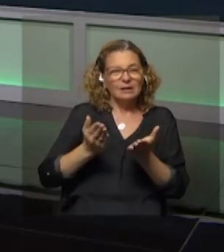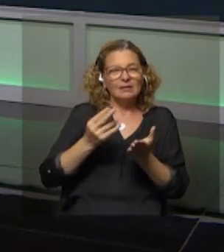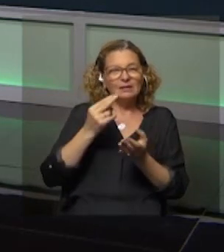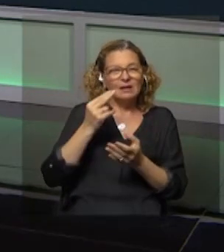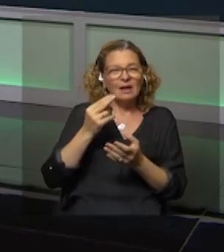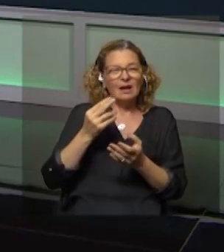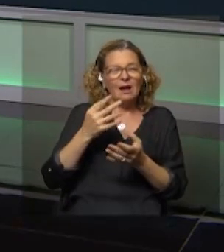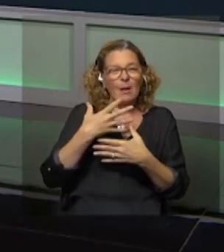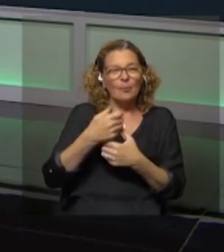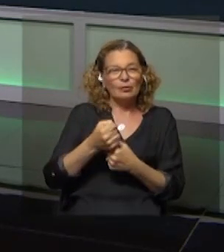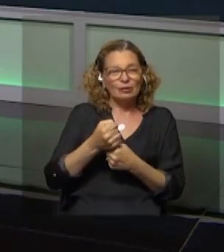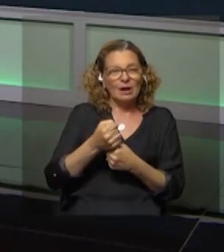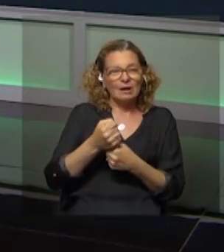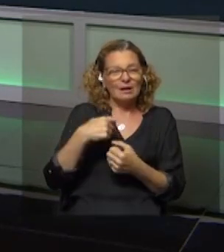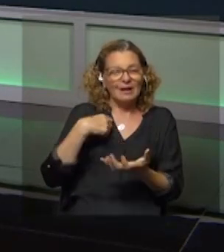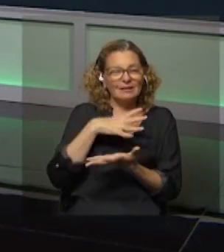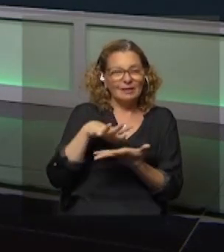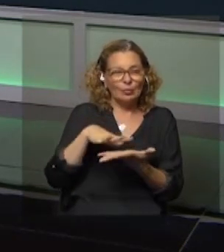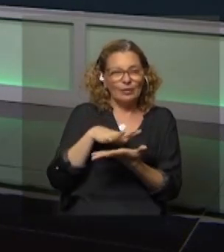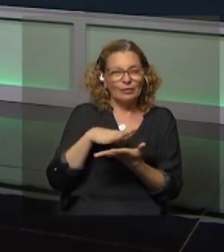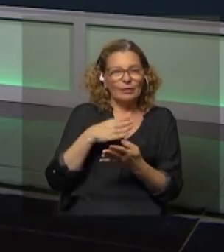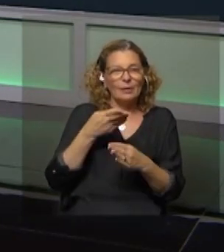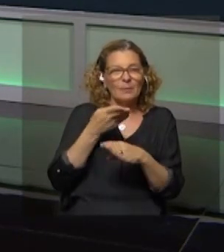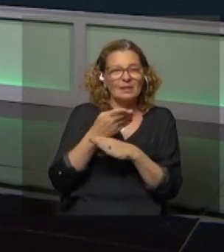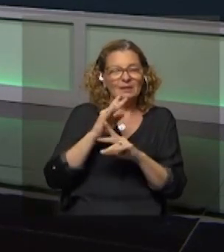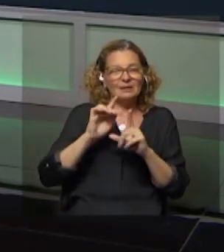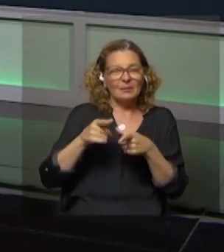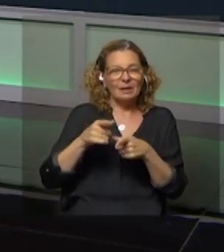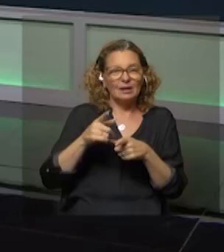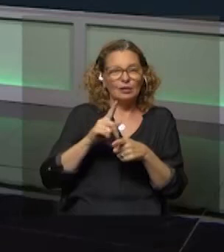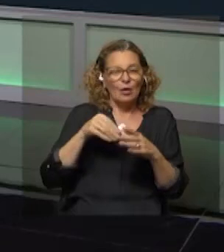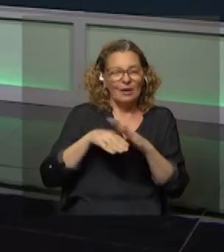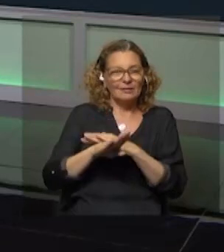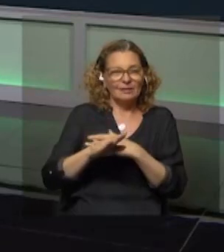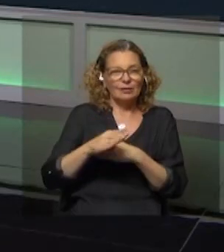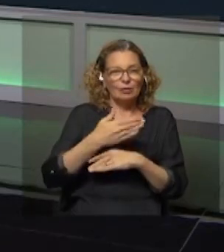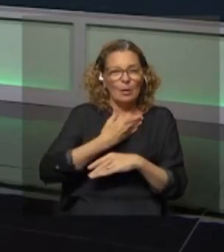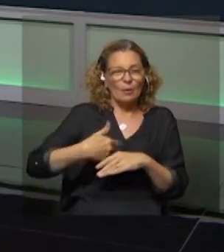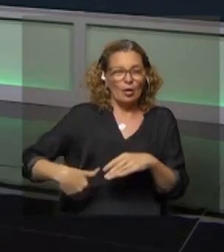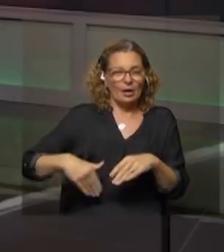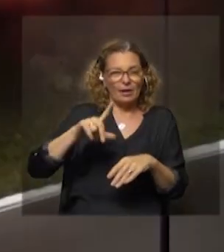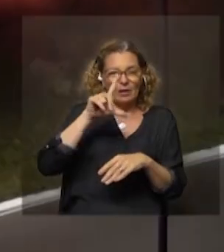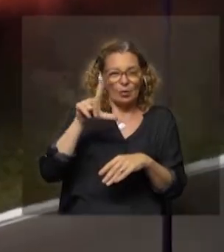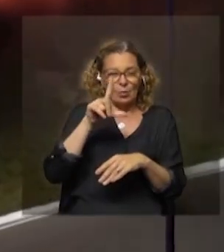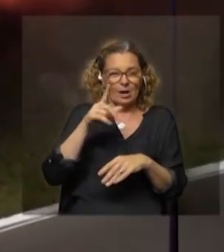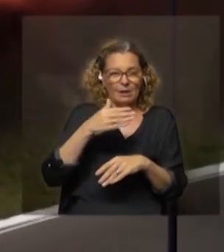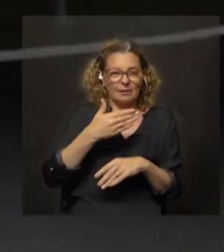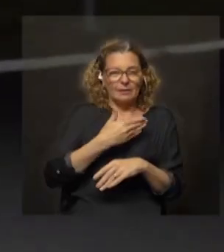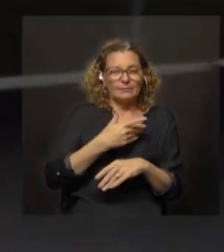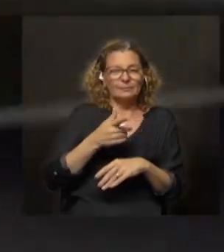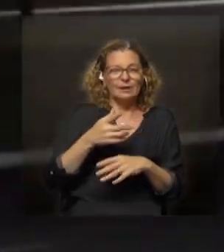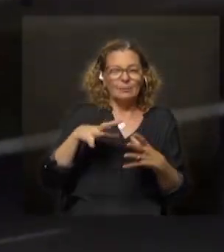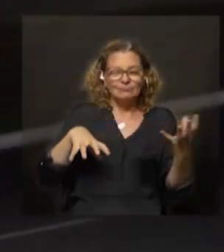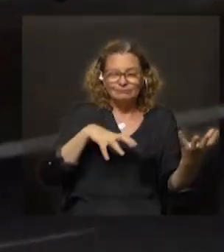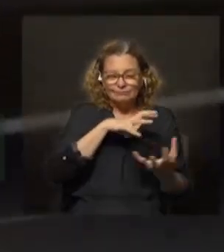de la situación y también pedir por supuesto el no acceso al poder de Lula da Silva los